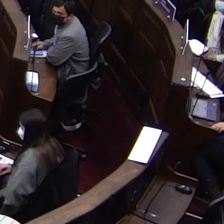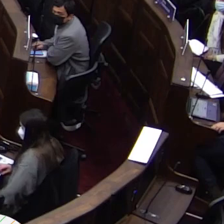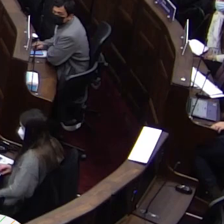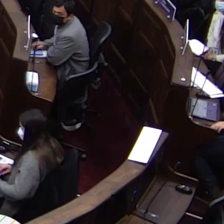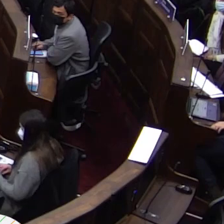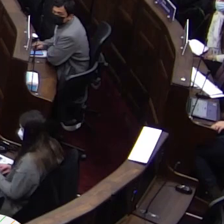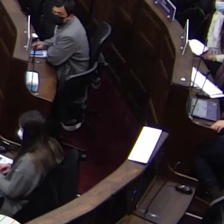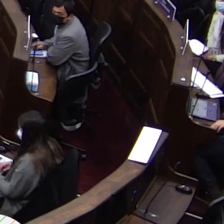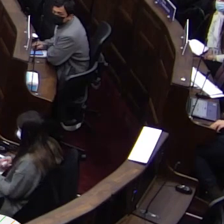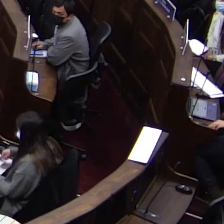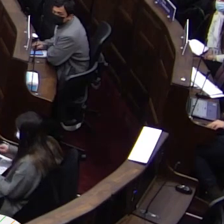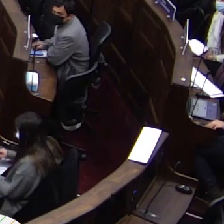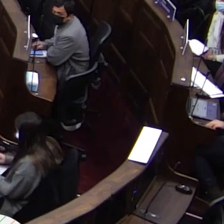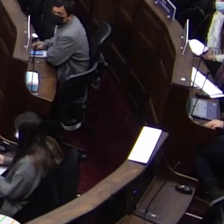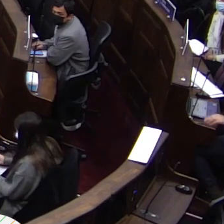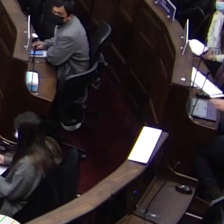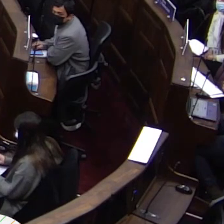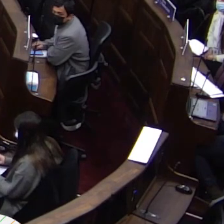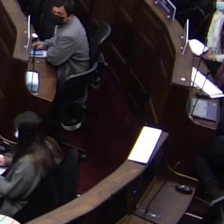Muchas gracias, secretario. Buenas tardes.